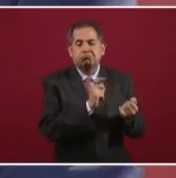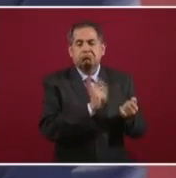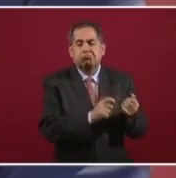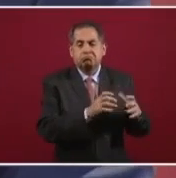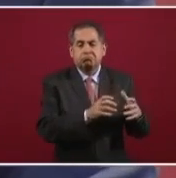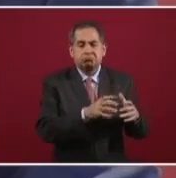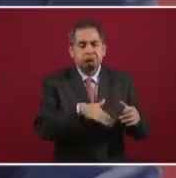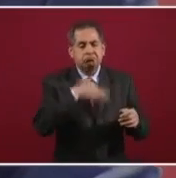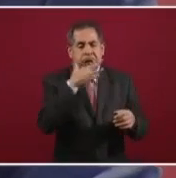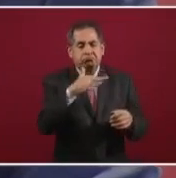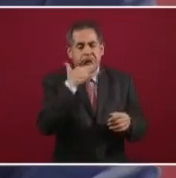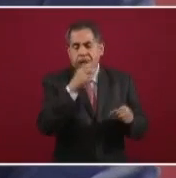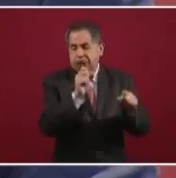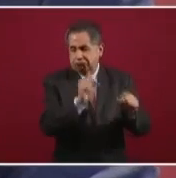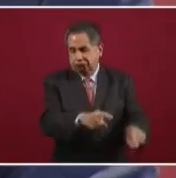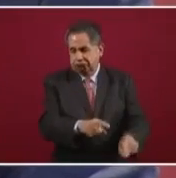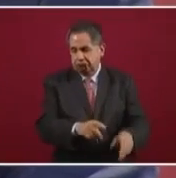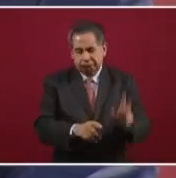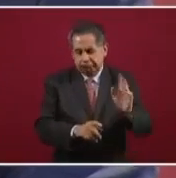de corrupción.